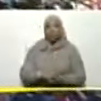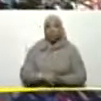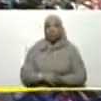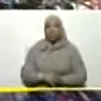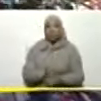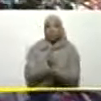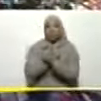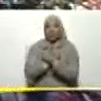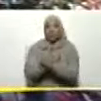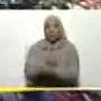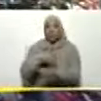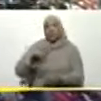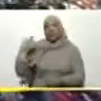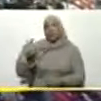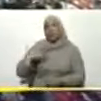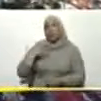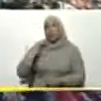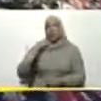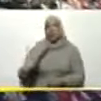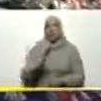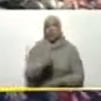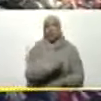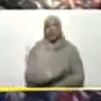de amor y emoción